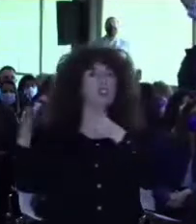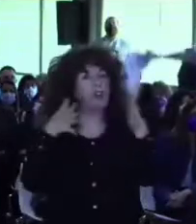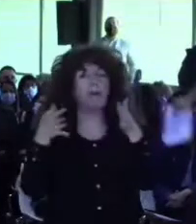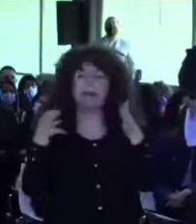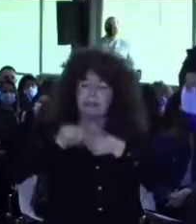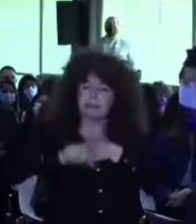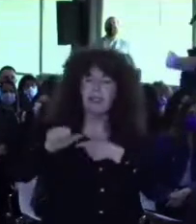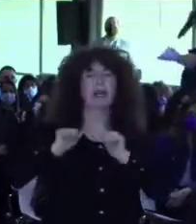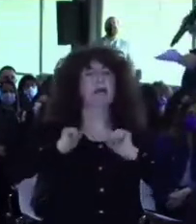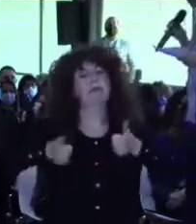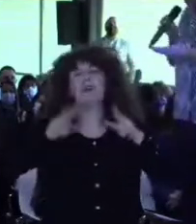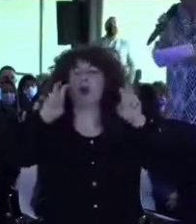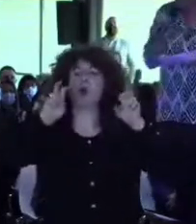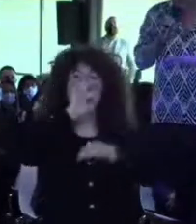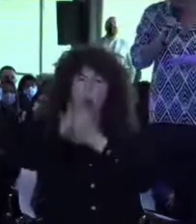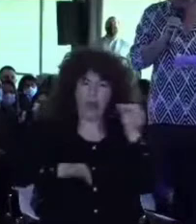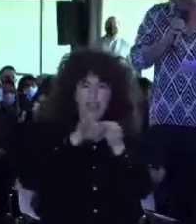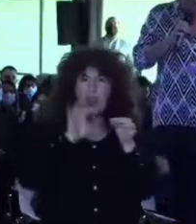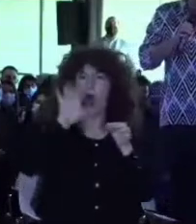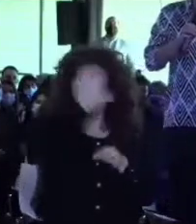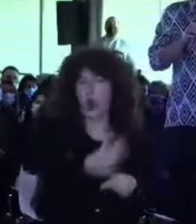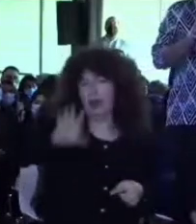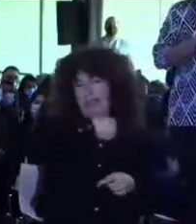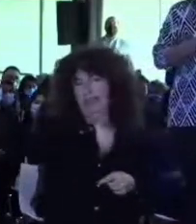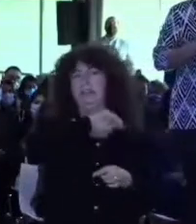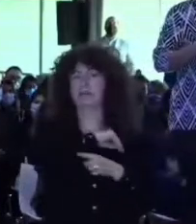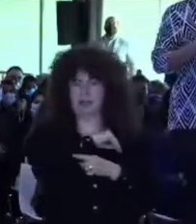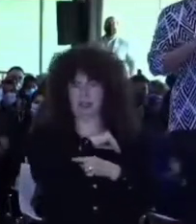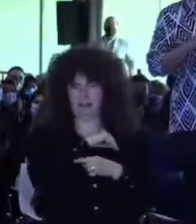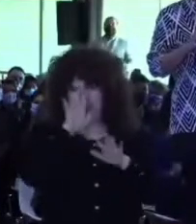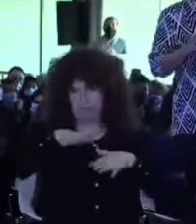ciclo movilizador en nuestro país.